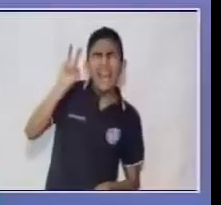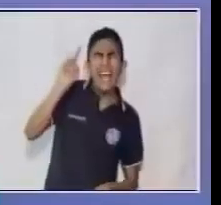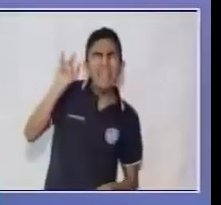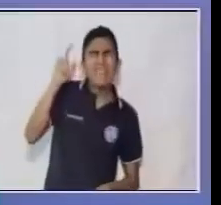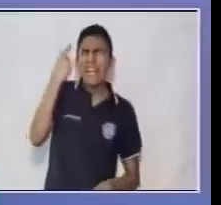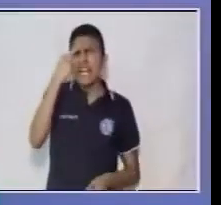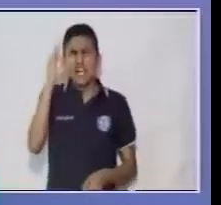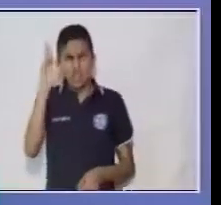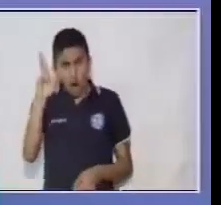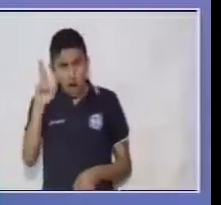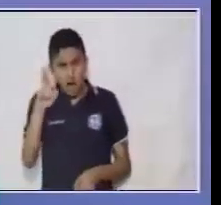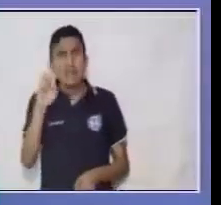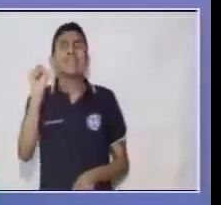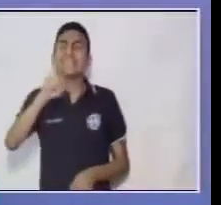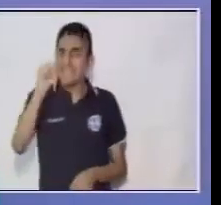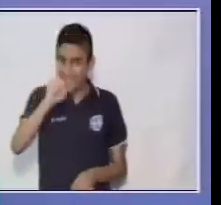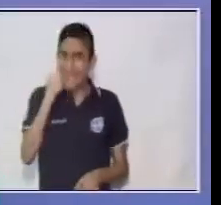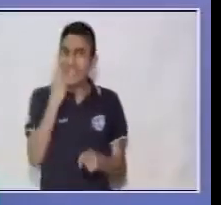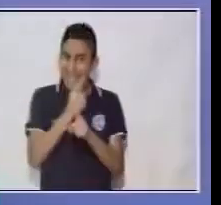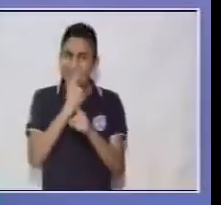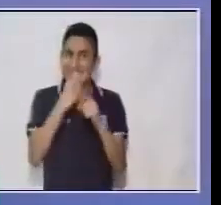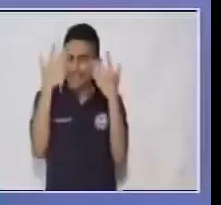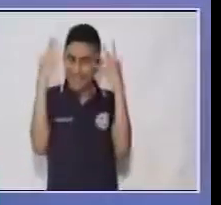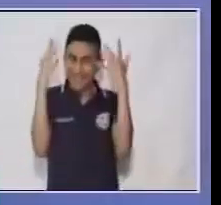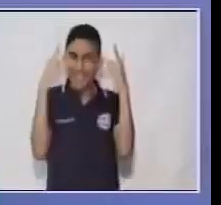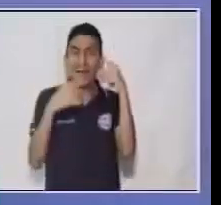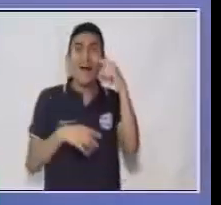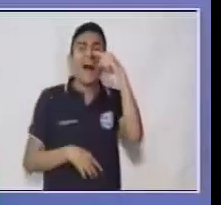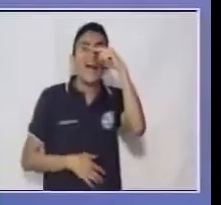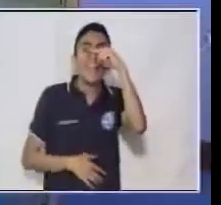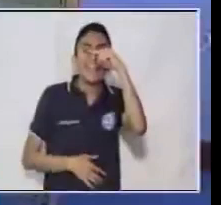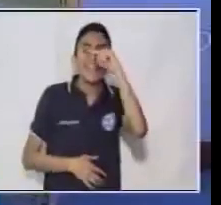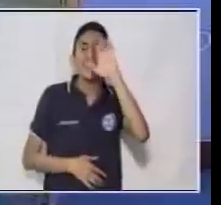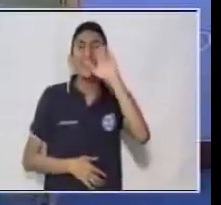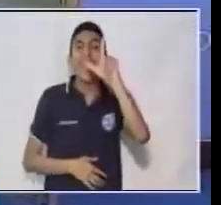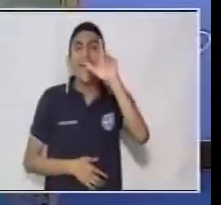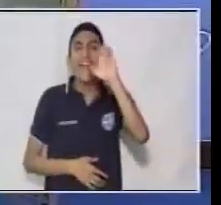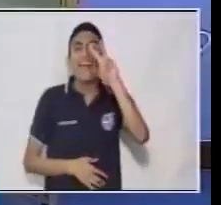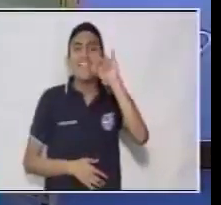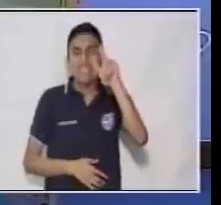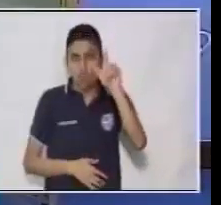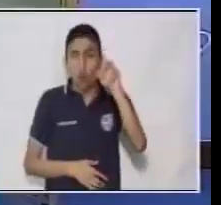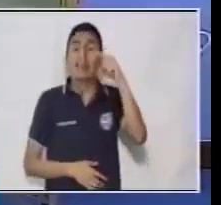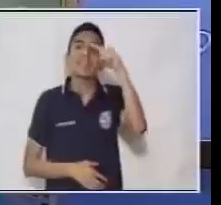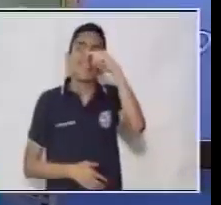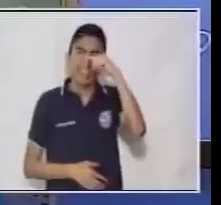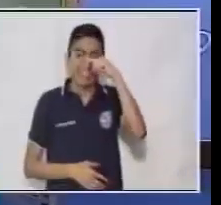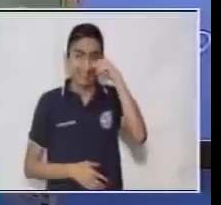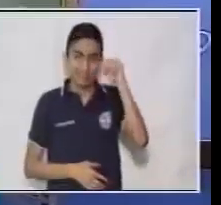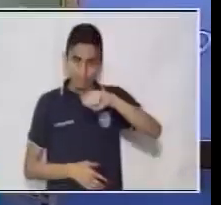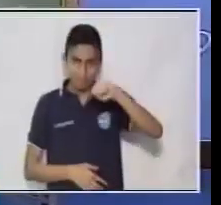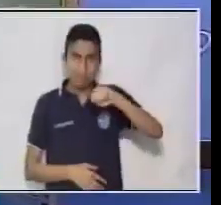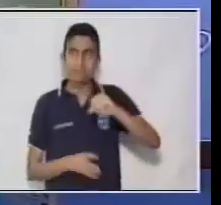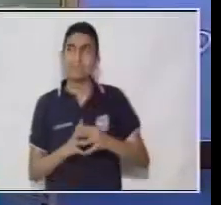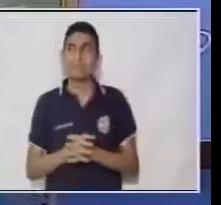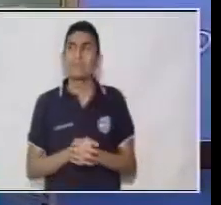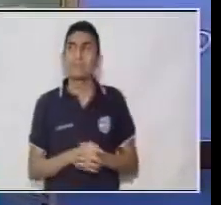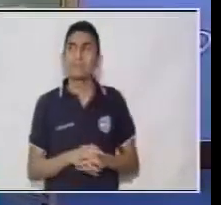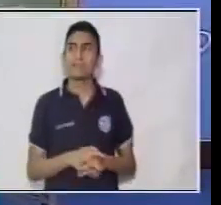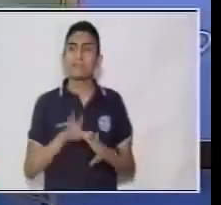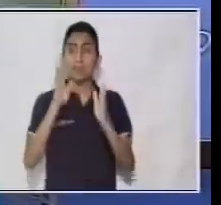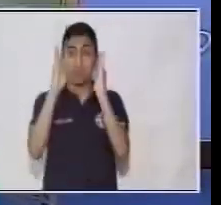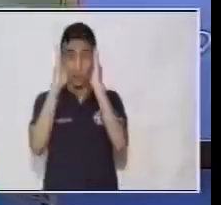A ver. Sí. Lo hiciste muy bien. Ahora,